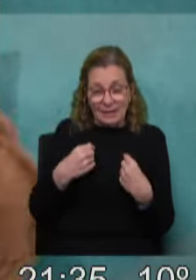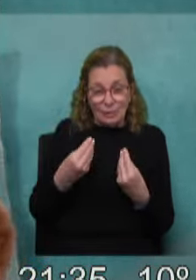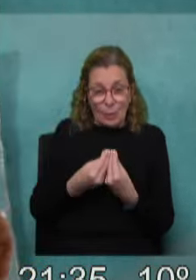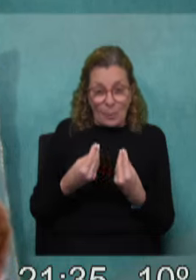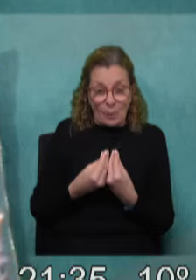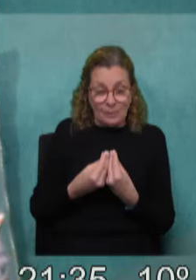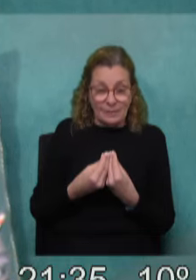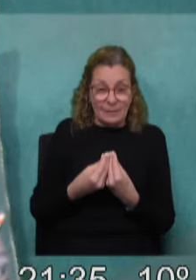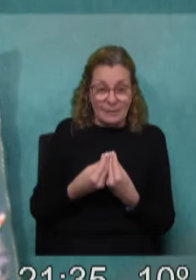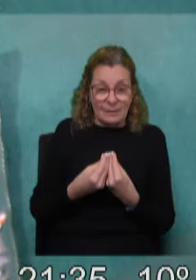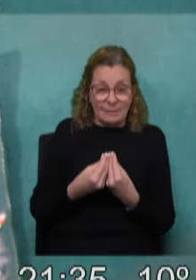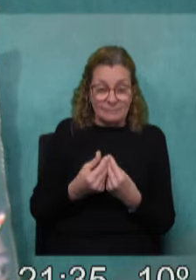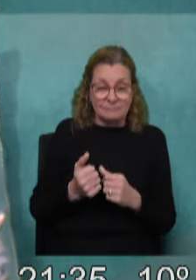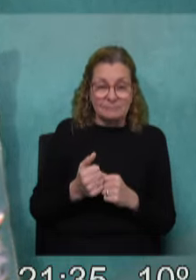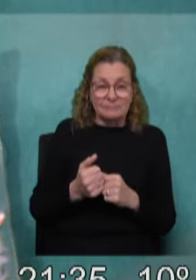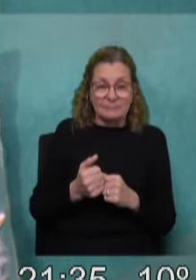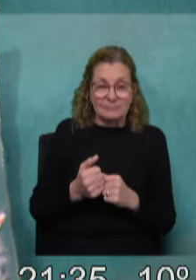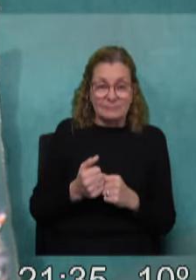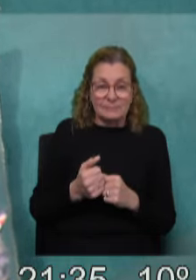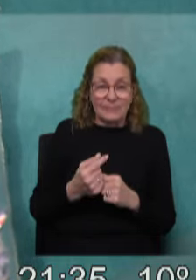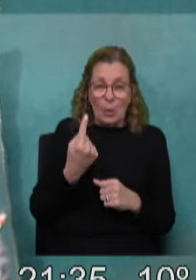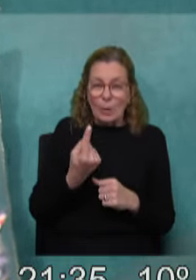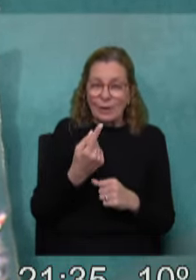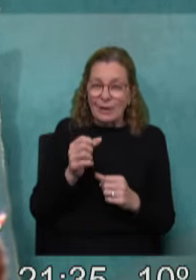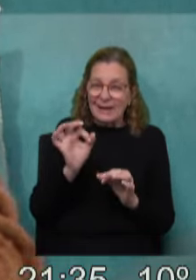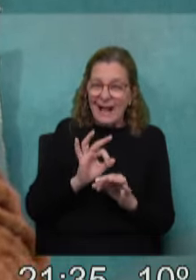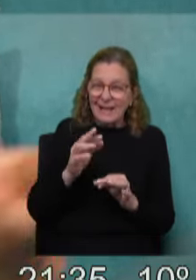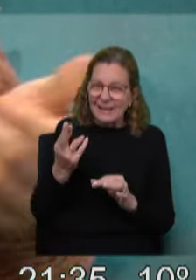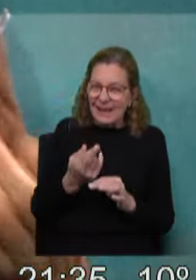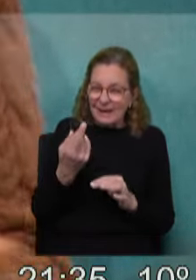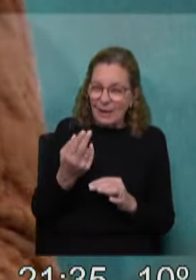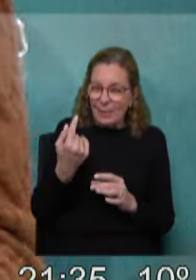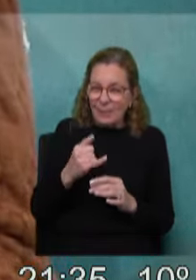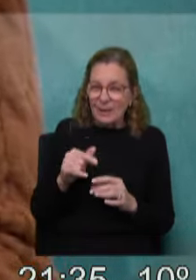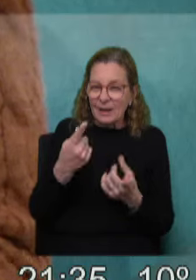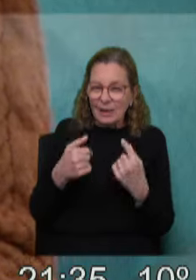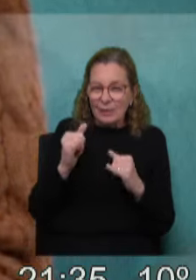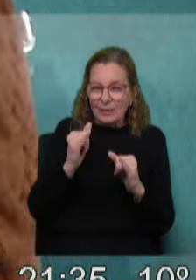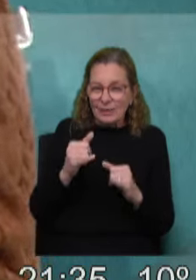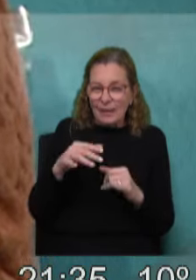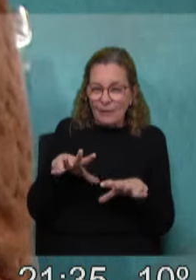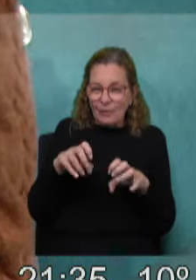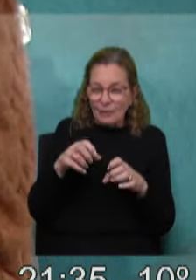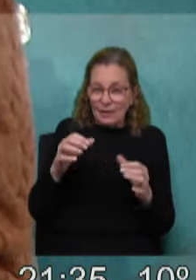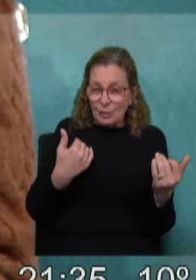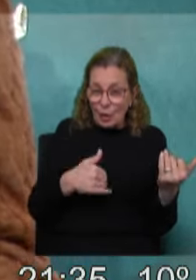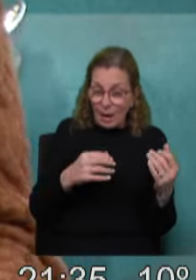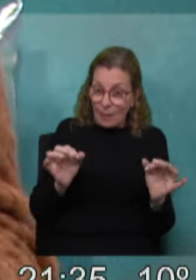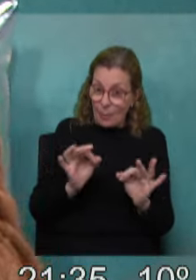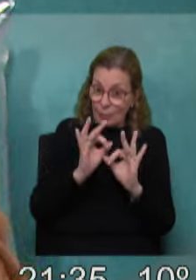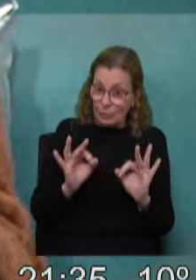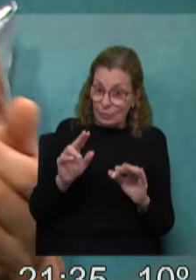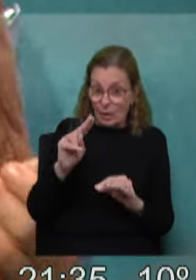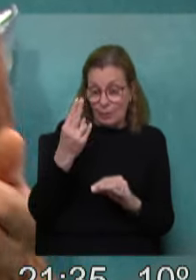millones, pero nadie es tan único o tan raro. Pero sí, ya solo vivir de tocar tu música en